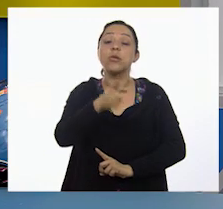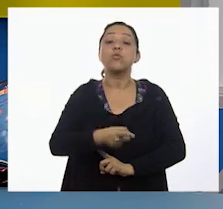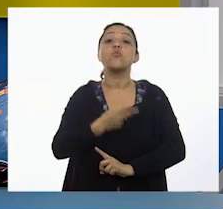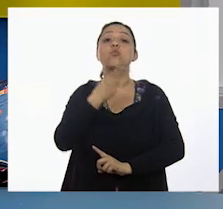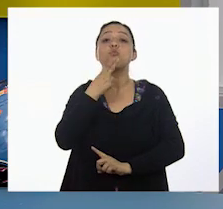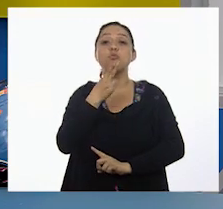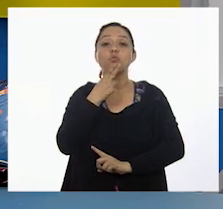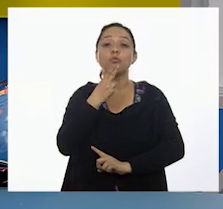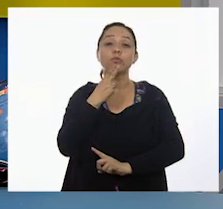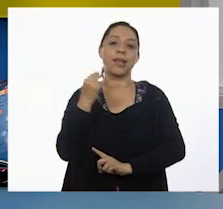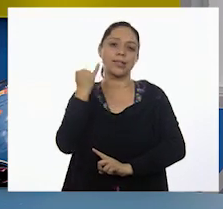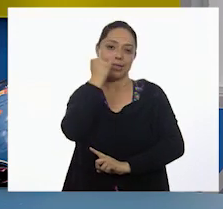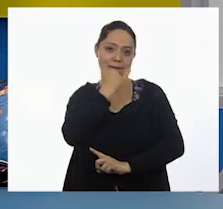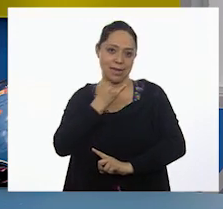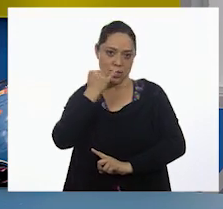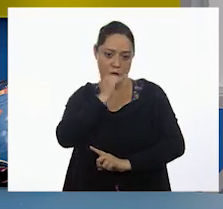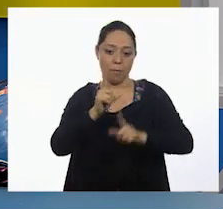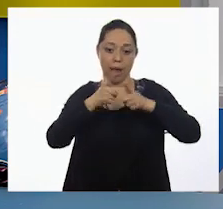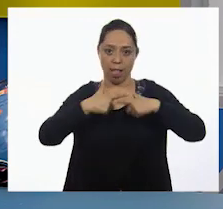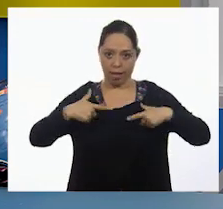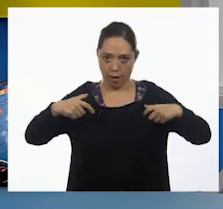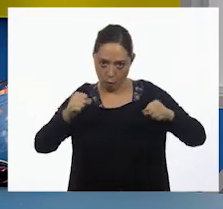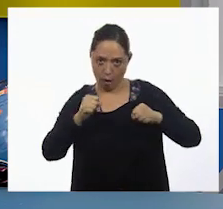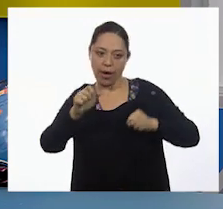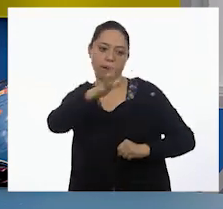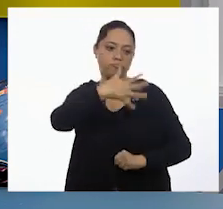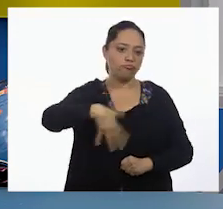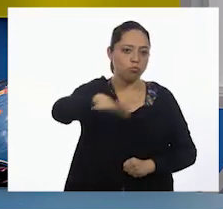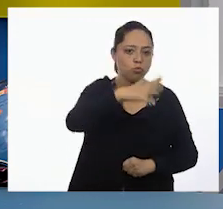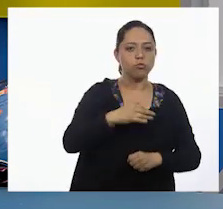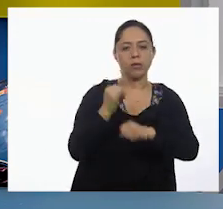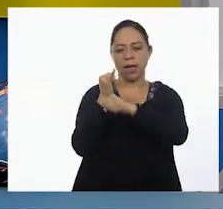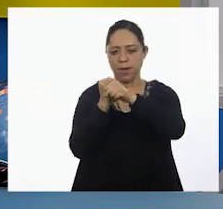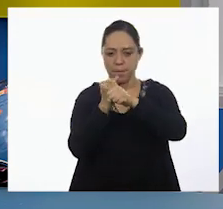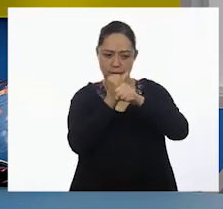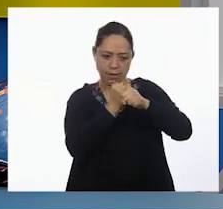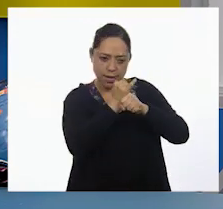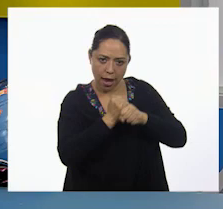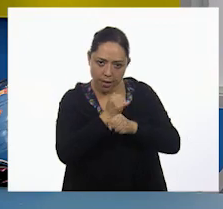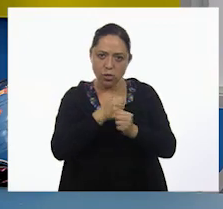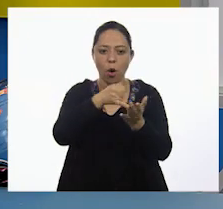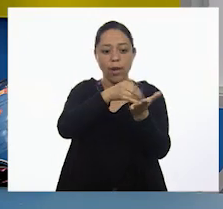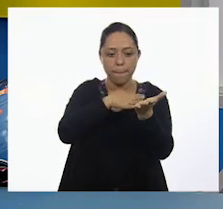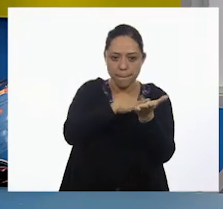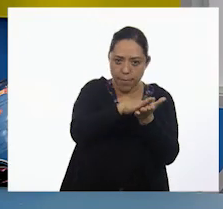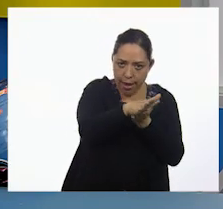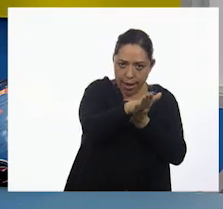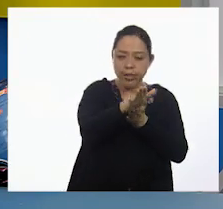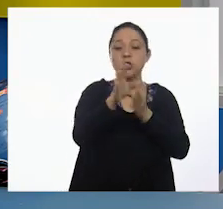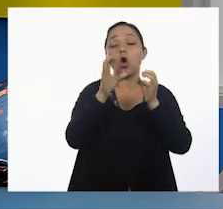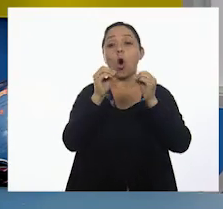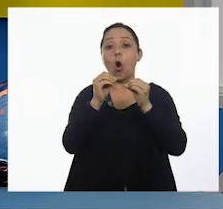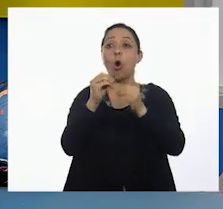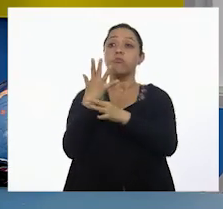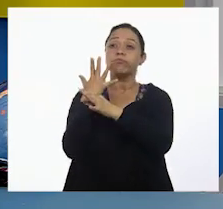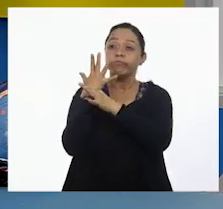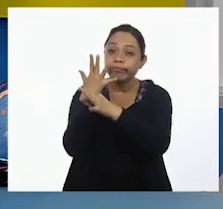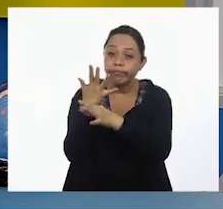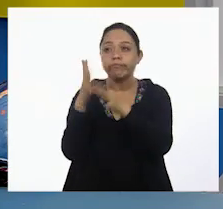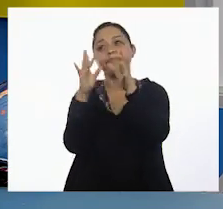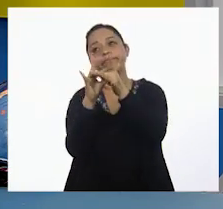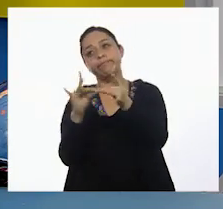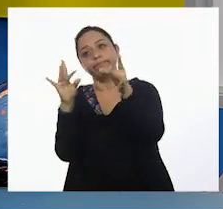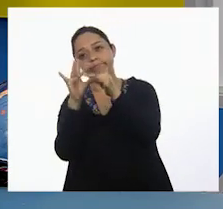de decisiones mediante la consulta de fuentes de información, materiales impresos, testimonios orales e